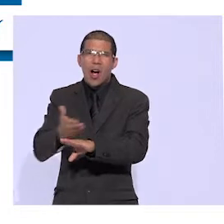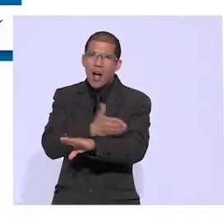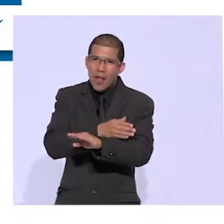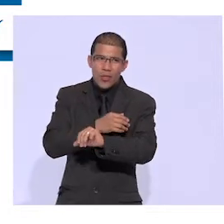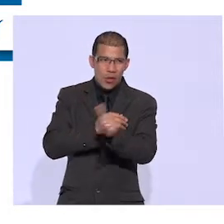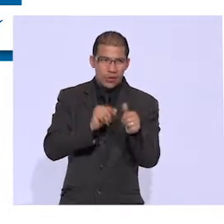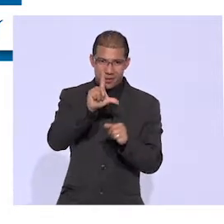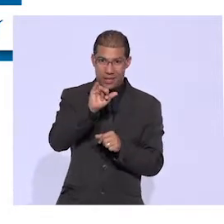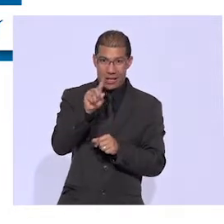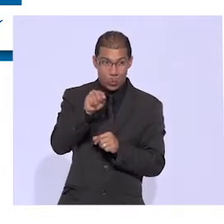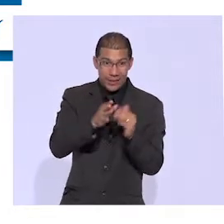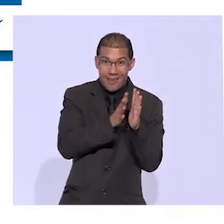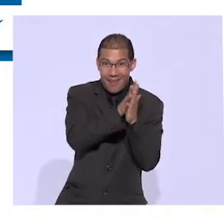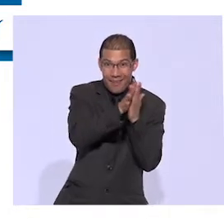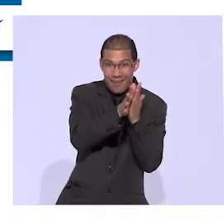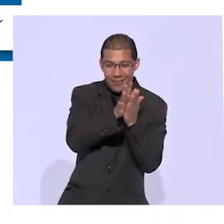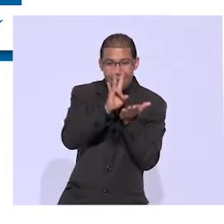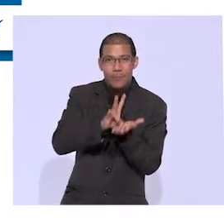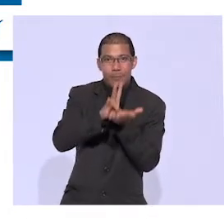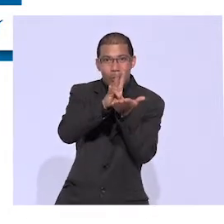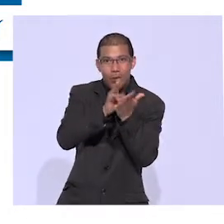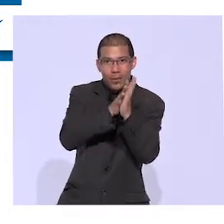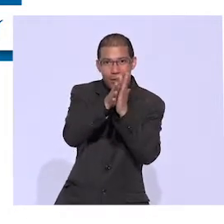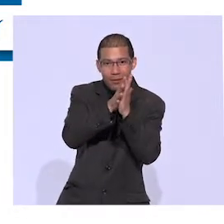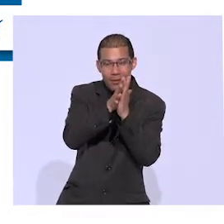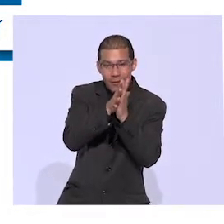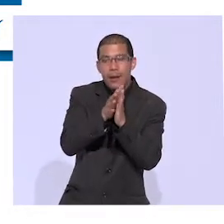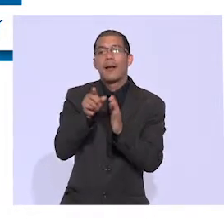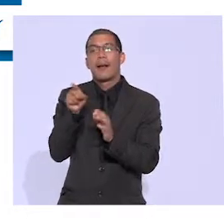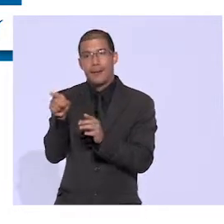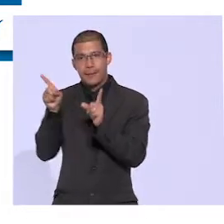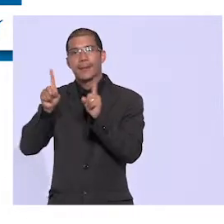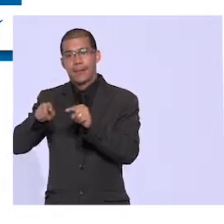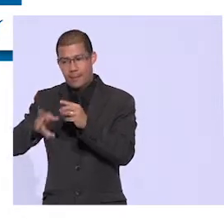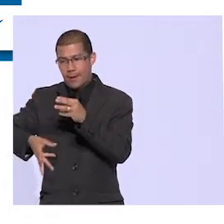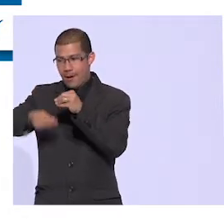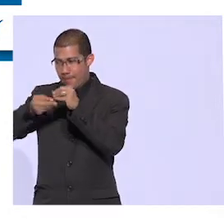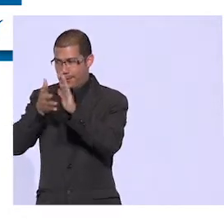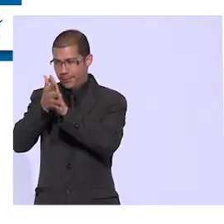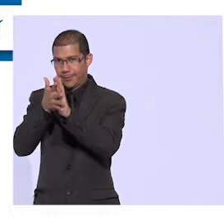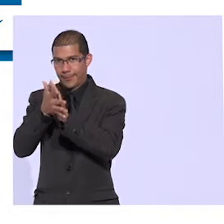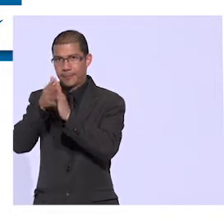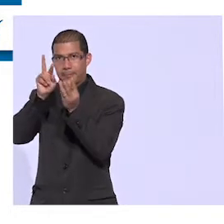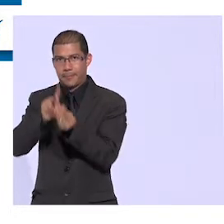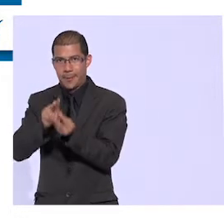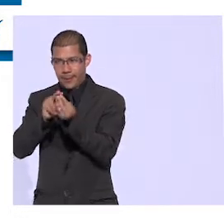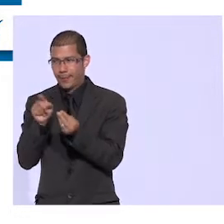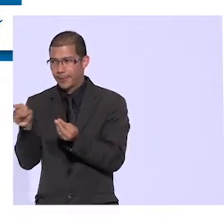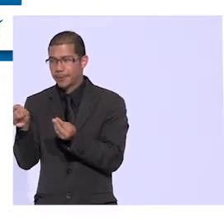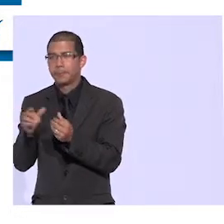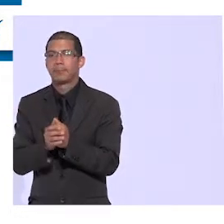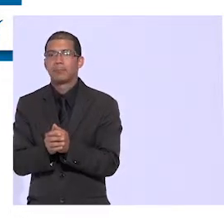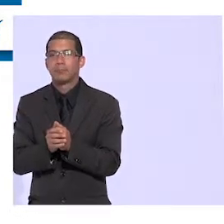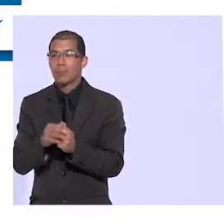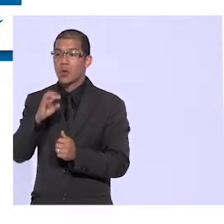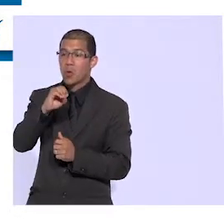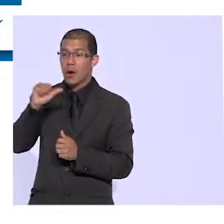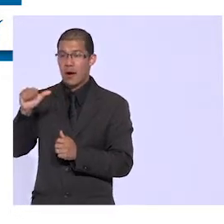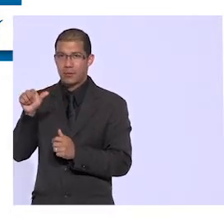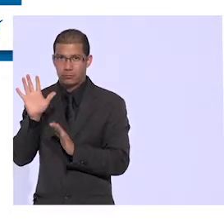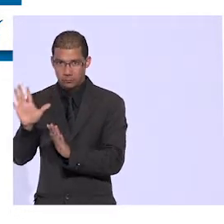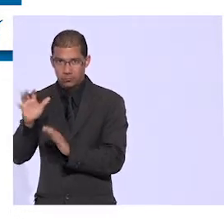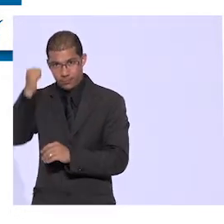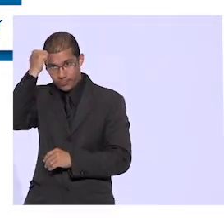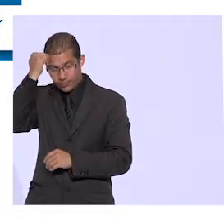las que ha hablado Luis. Es decir, en el modelo, además de todas las que ha hablado él, hemos añadido estas, que son sexo de profesorado,